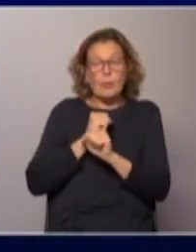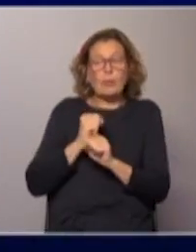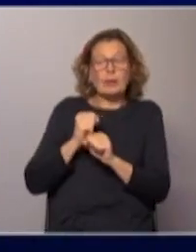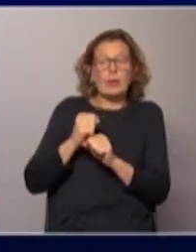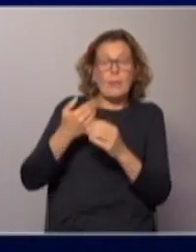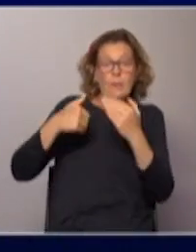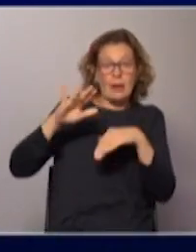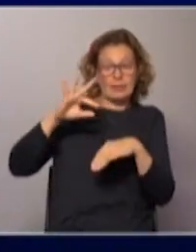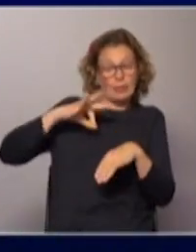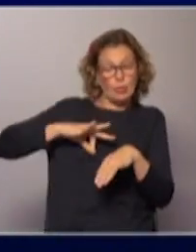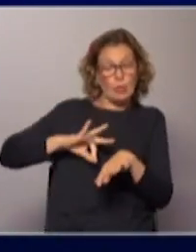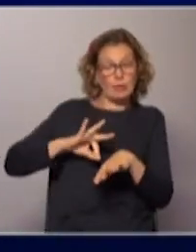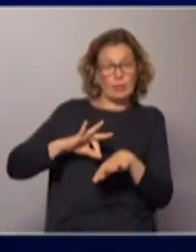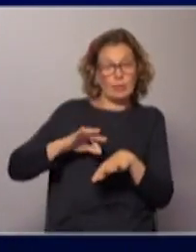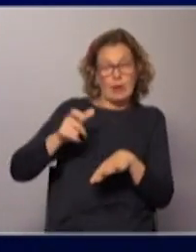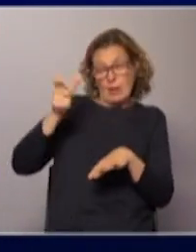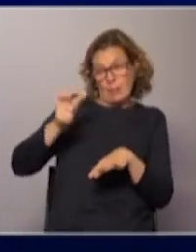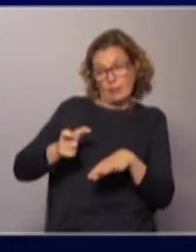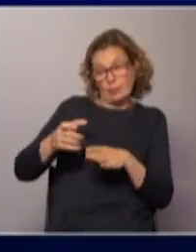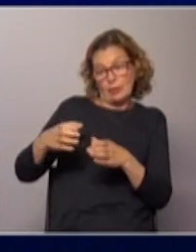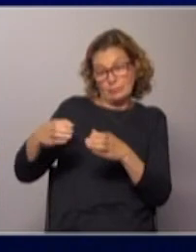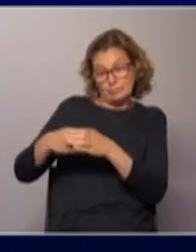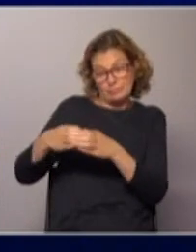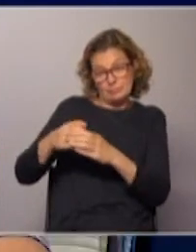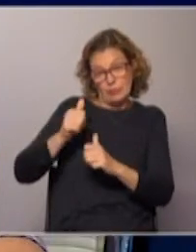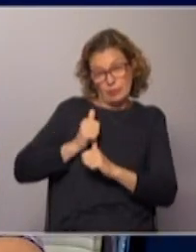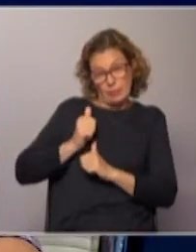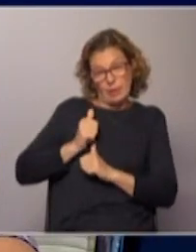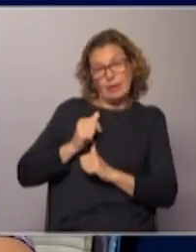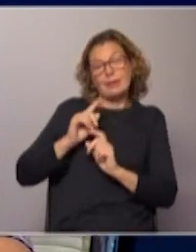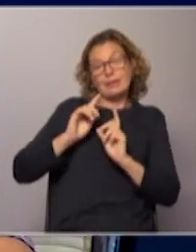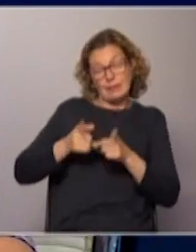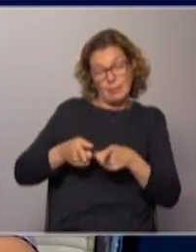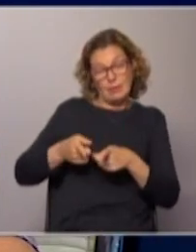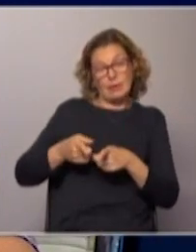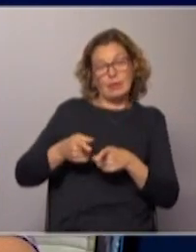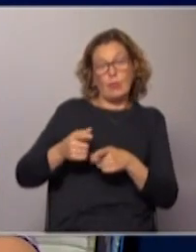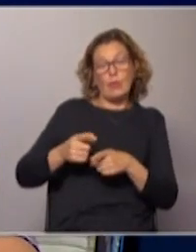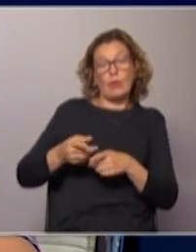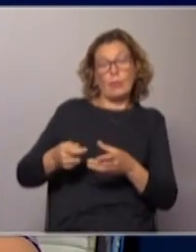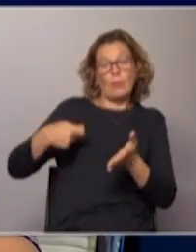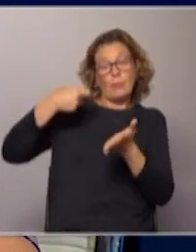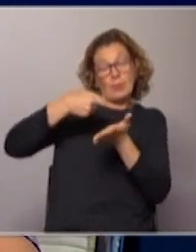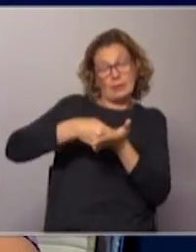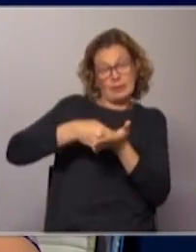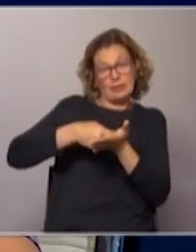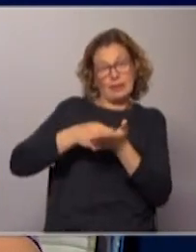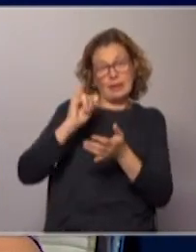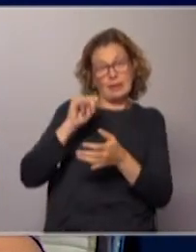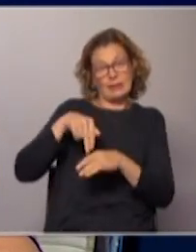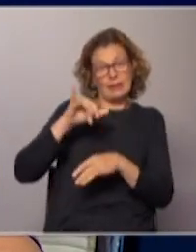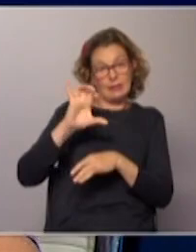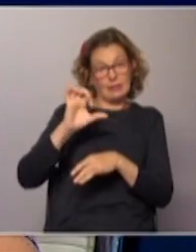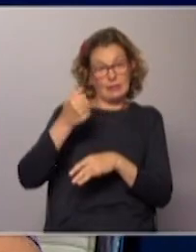aumentarle el sueldo al personal subalterno de las fuerzas armadas también a la oficialidad e inclusive reforzar las partidas para iniciar que piensa